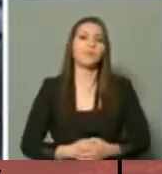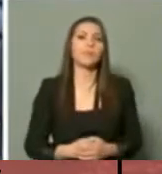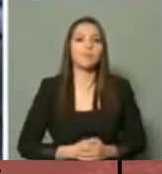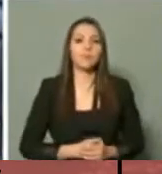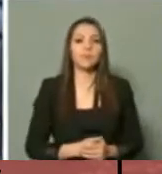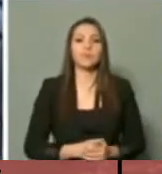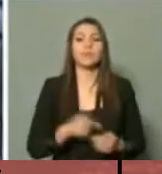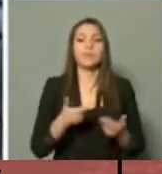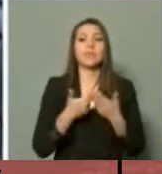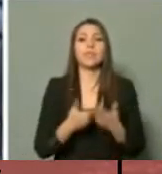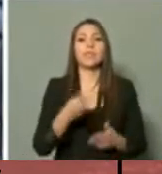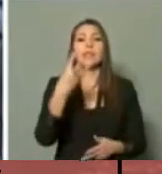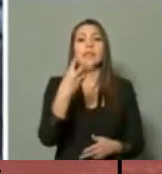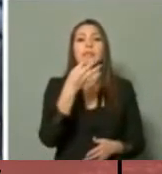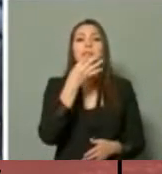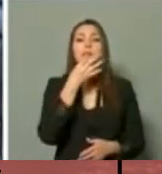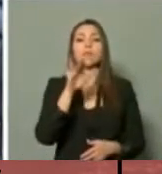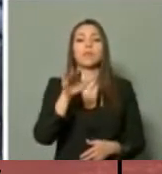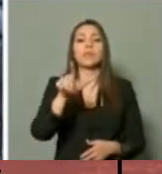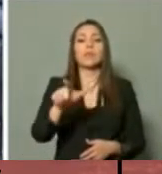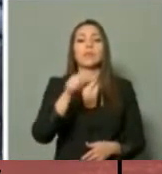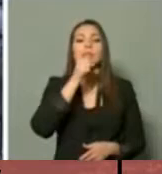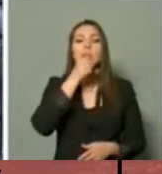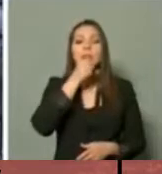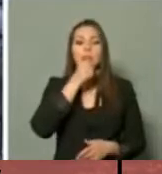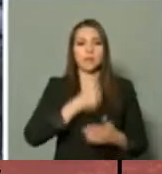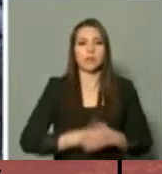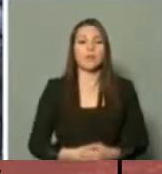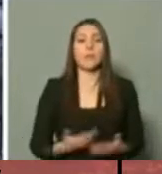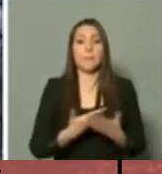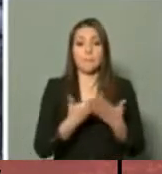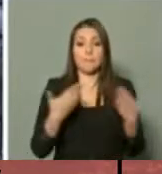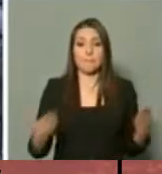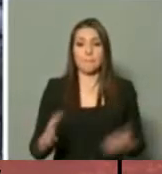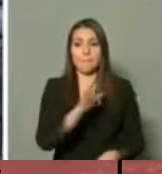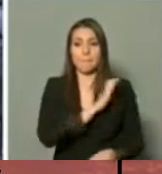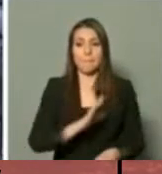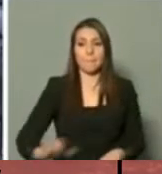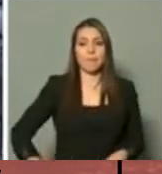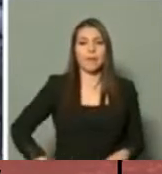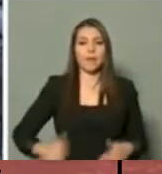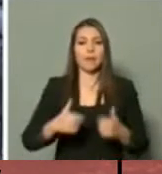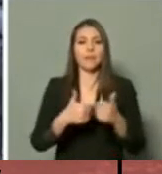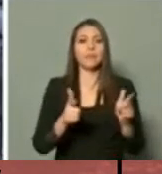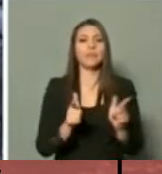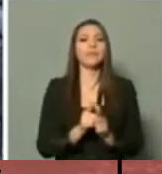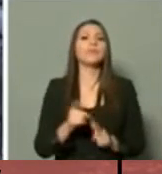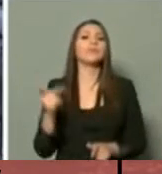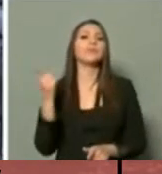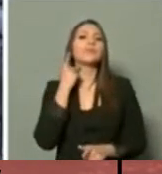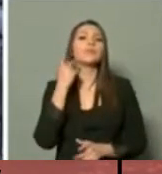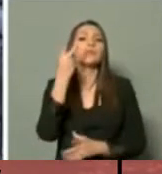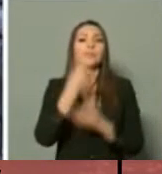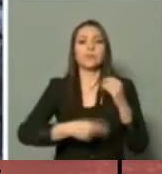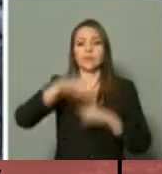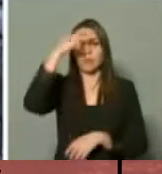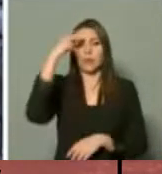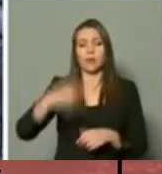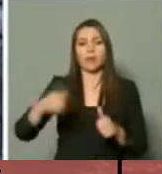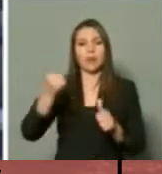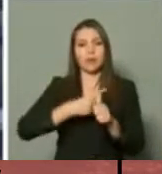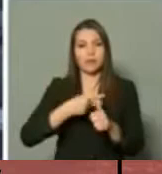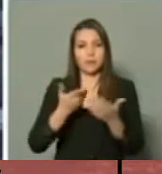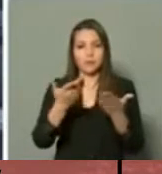restan 3 minutos con 57 segundos en su bolsa de tiempo. A continuación, la candidata de la coalición por la Ciudad de México al frente tiene la voz.